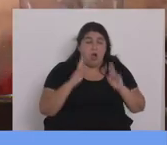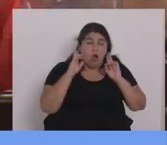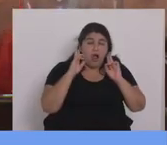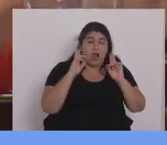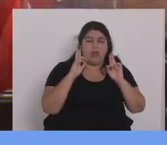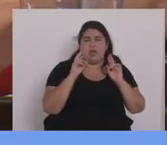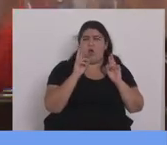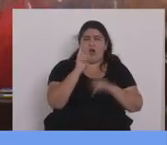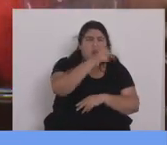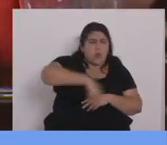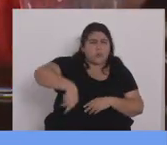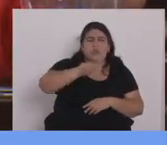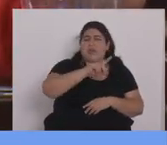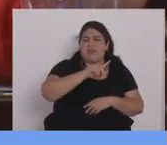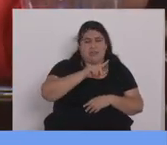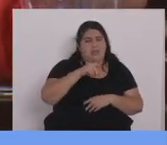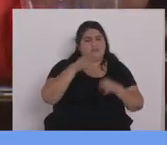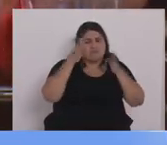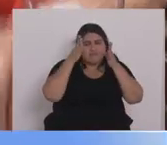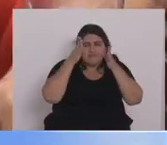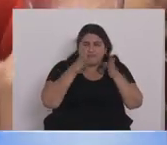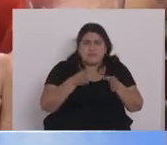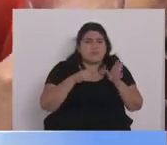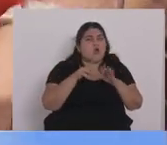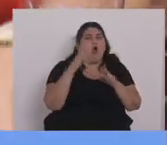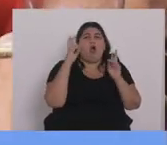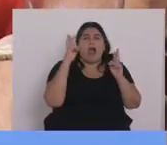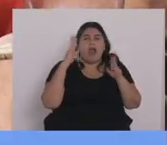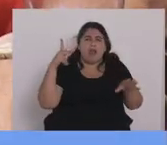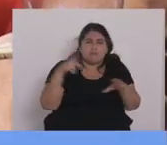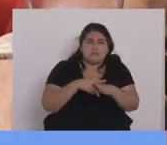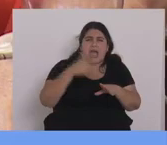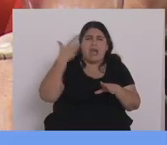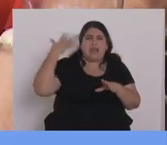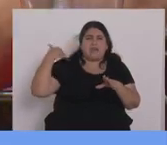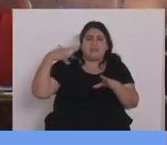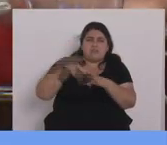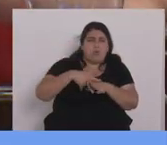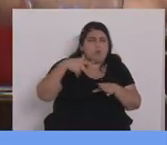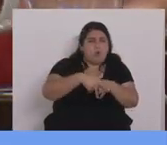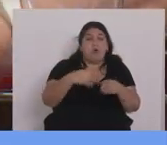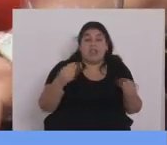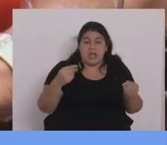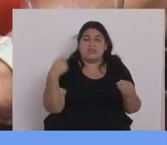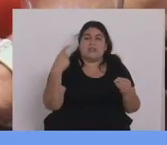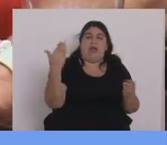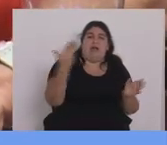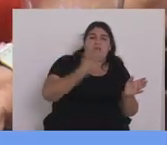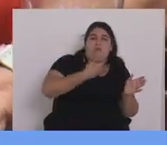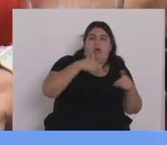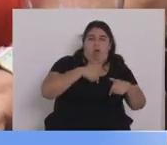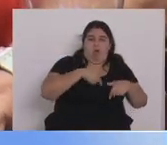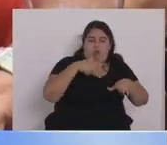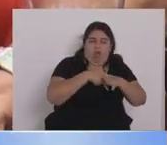Ojalá ustedes hayan puesto esos palos en la rueda en algún momento que nos imputan a nosotros poner ahora.